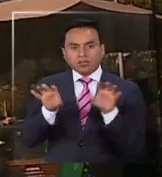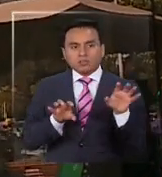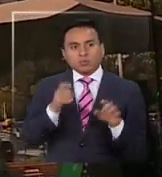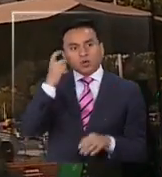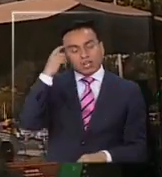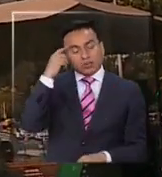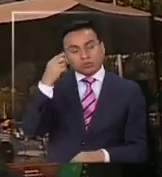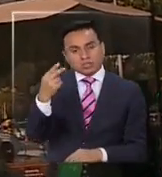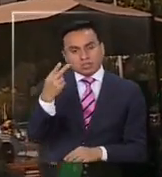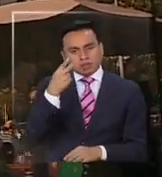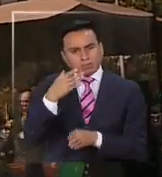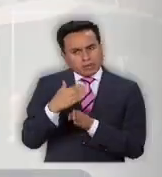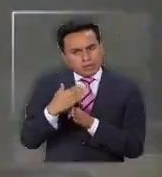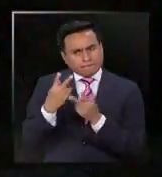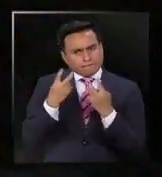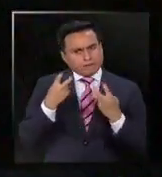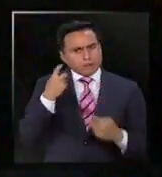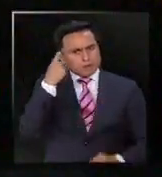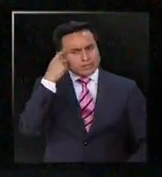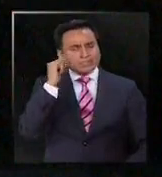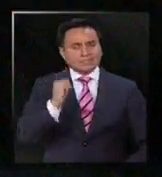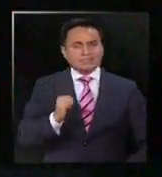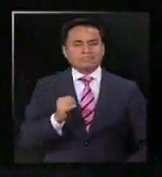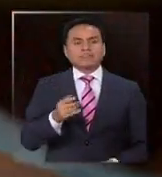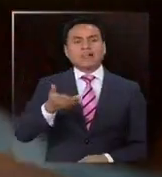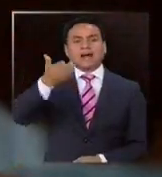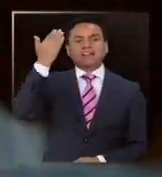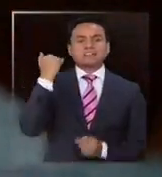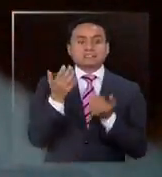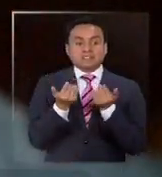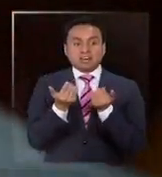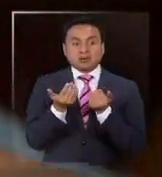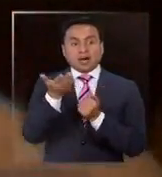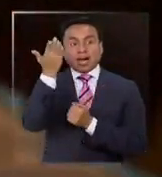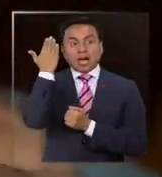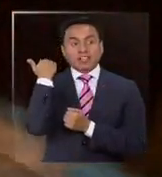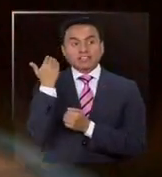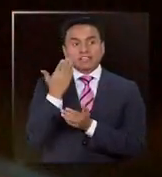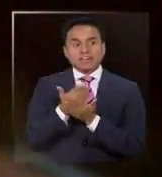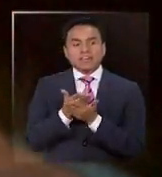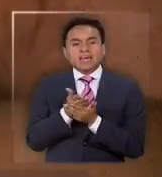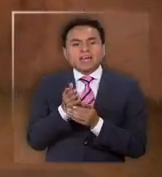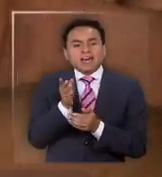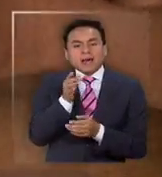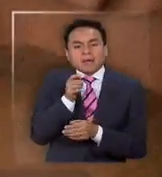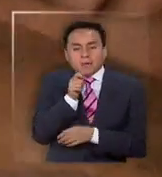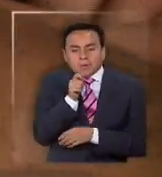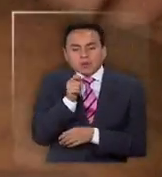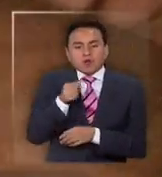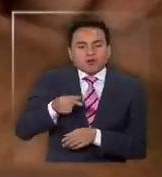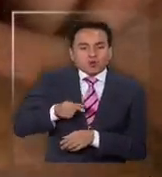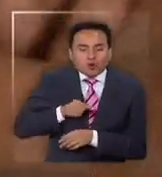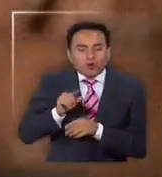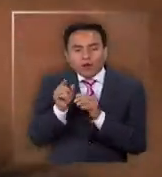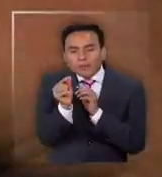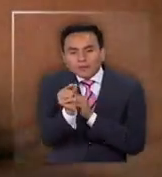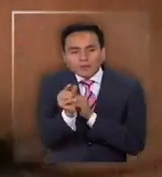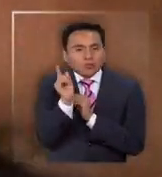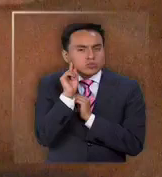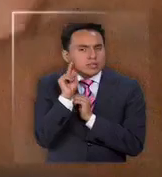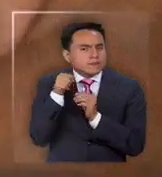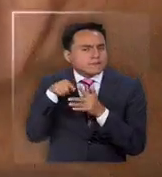que no espían? Sí, absolutamente. Si antes era necesario colocar micrófonos e invertir horas en